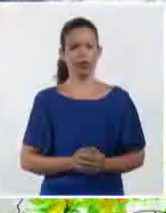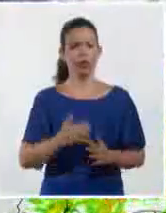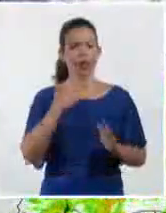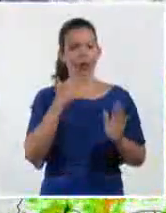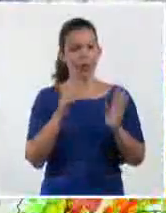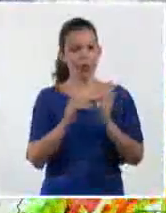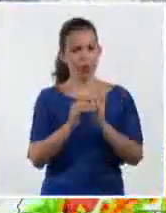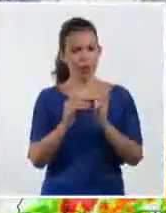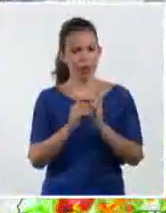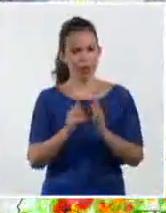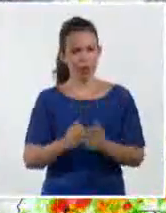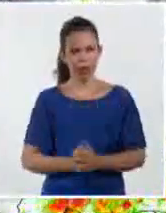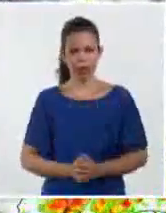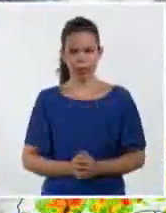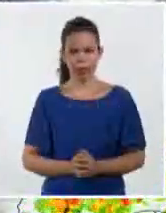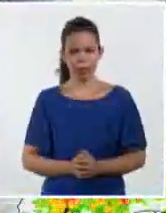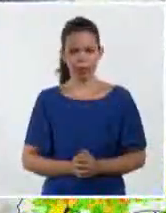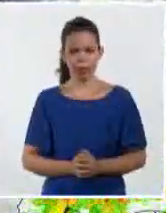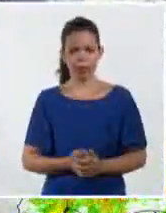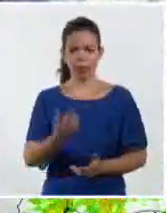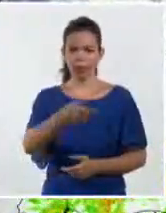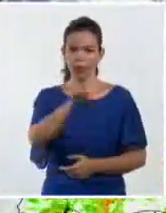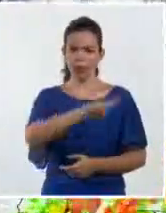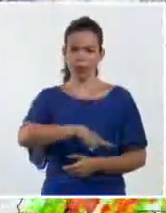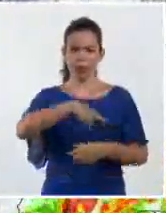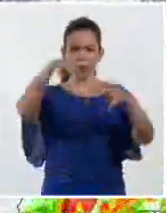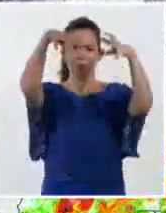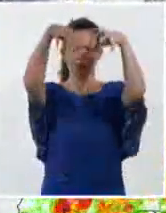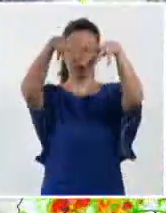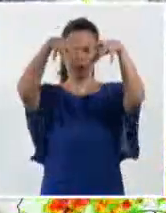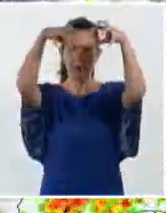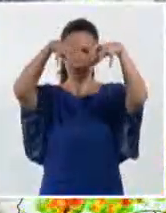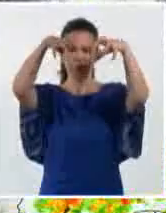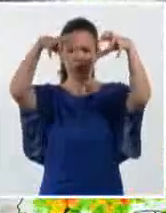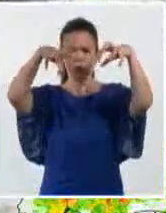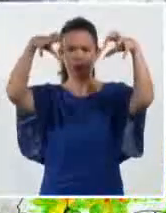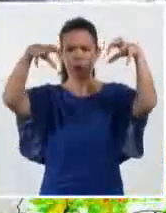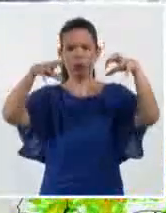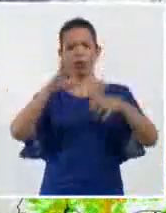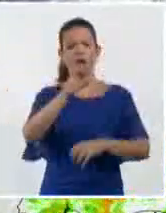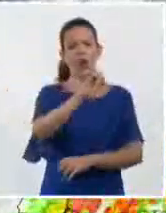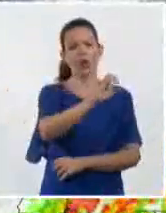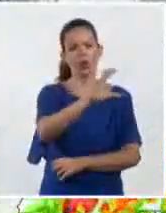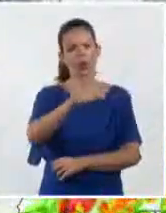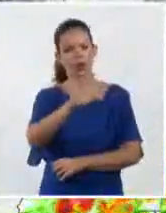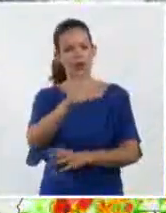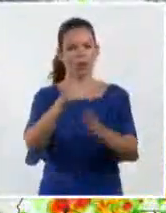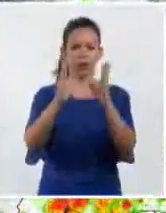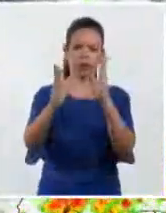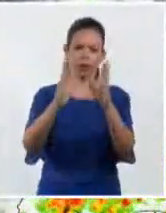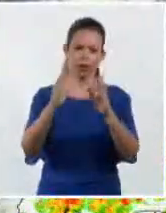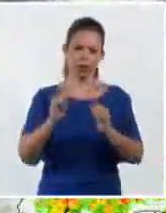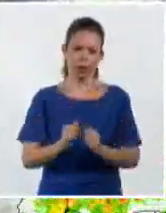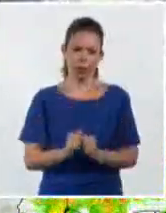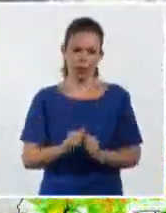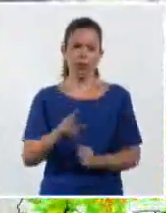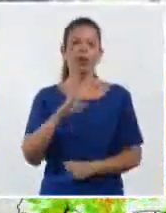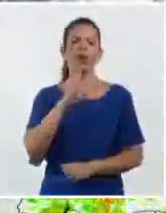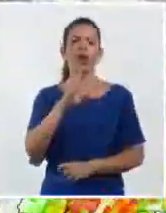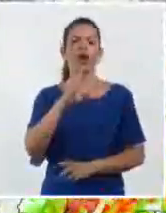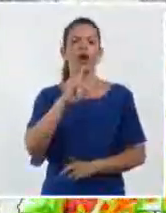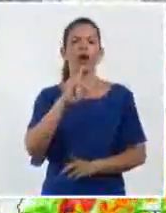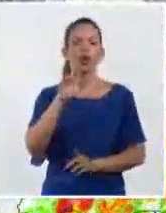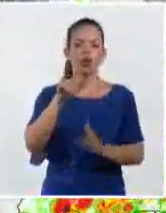Buenas tardes. Algunas lluvias ocurrieron en las últimas 24 horas en algunas localidades del occidente y centro del país, con los mayores acumulados según la red de